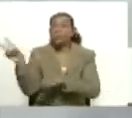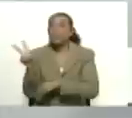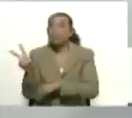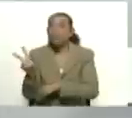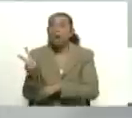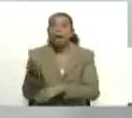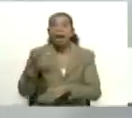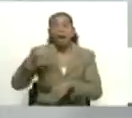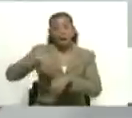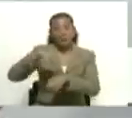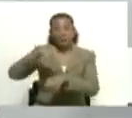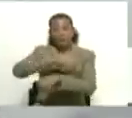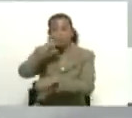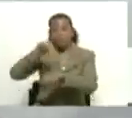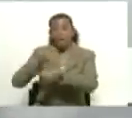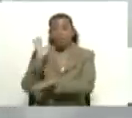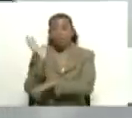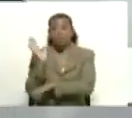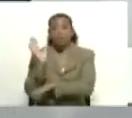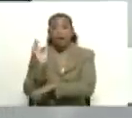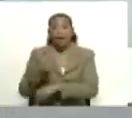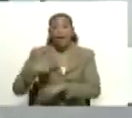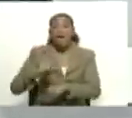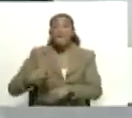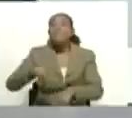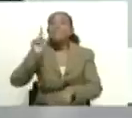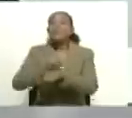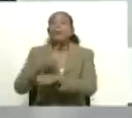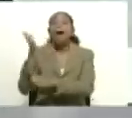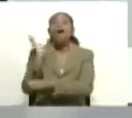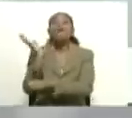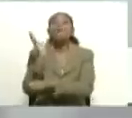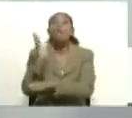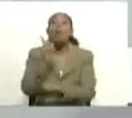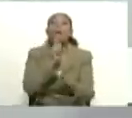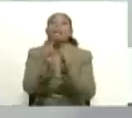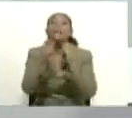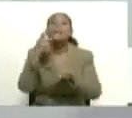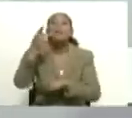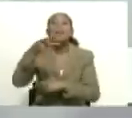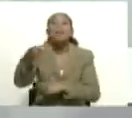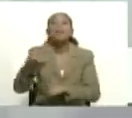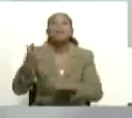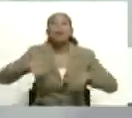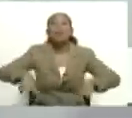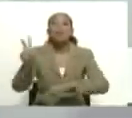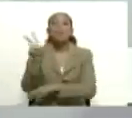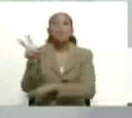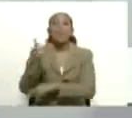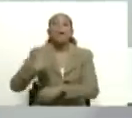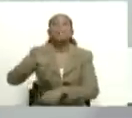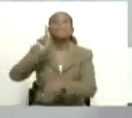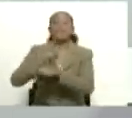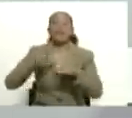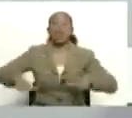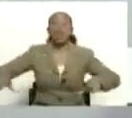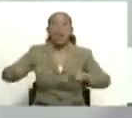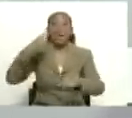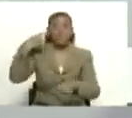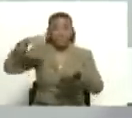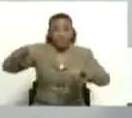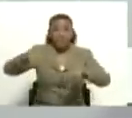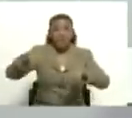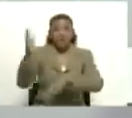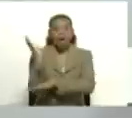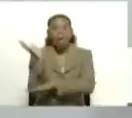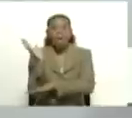Asamblea Nacional, sin lugar a dudas, es el principal foro político, de debate político del país. Y desde acá